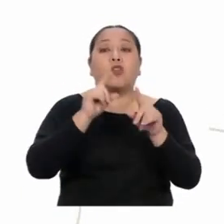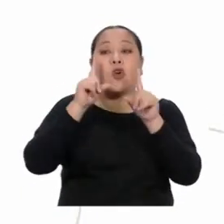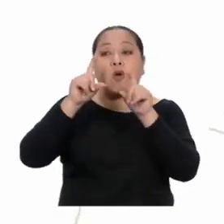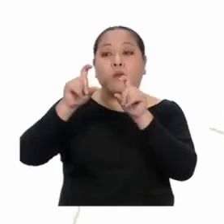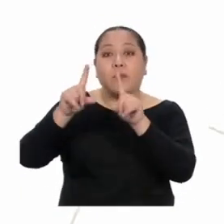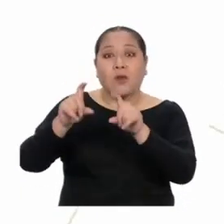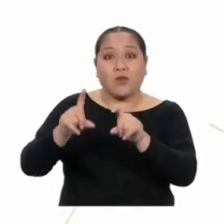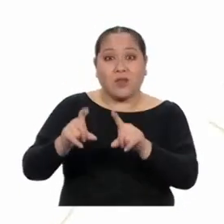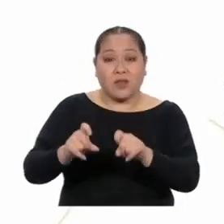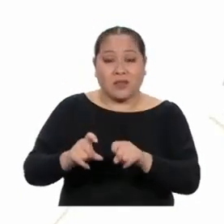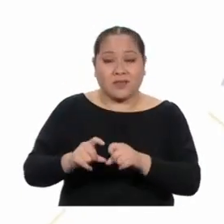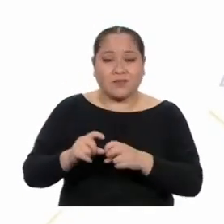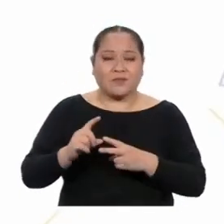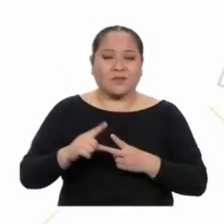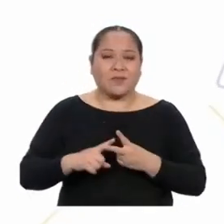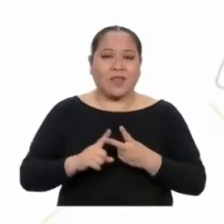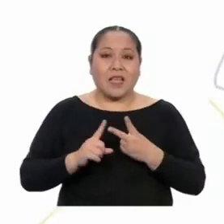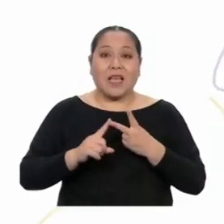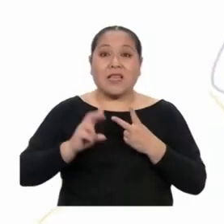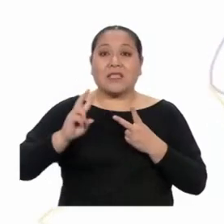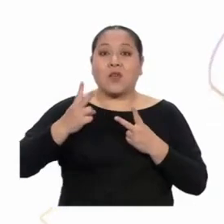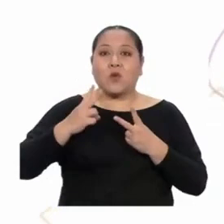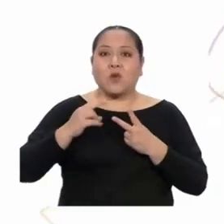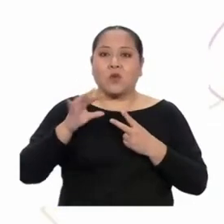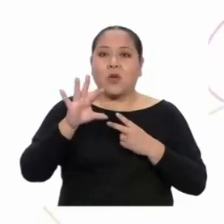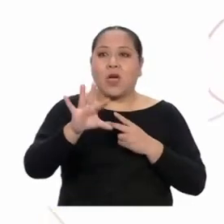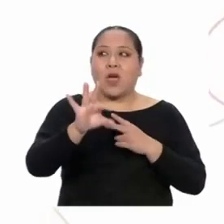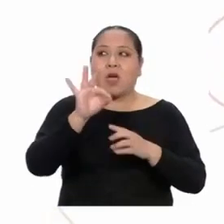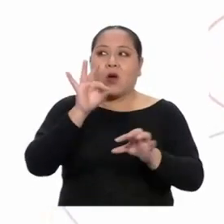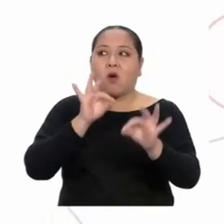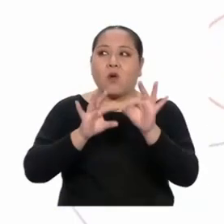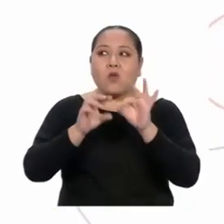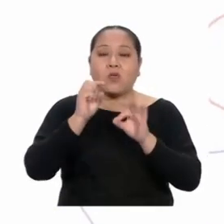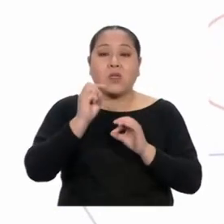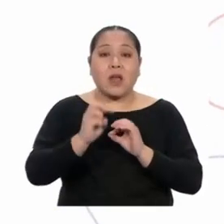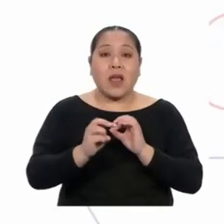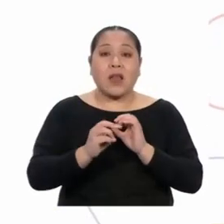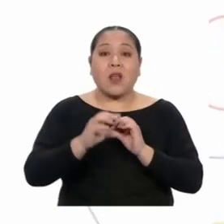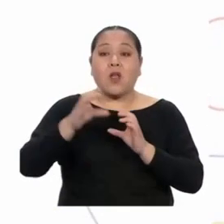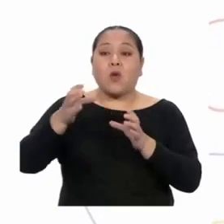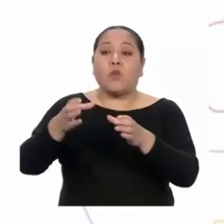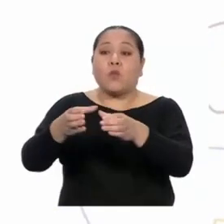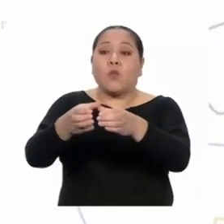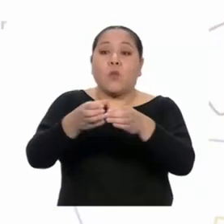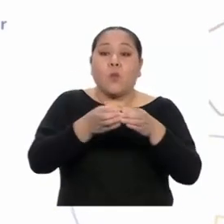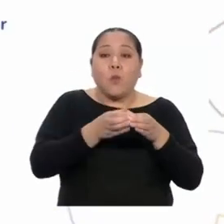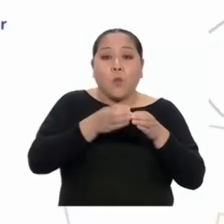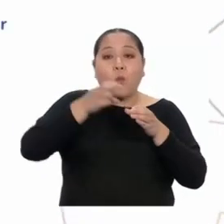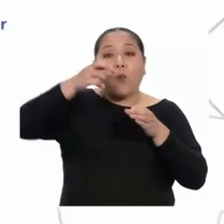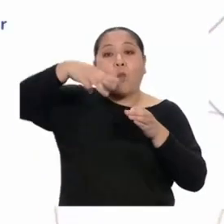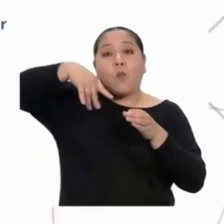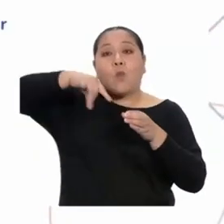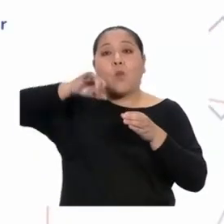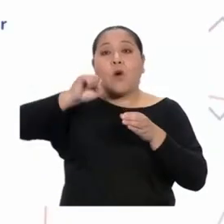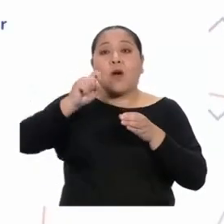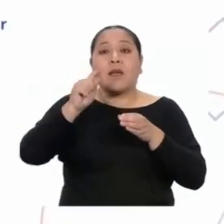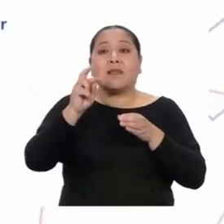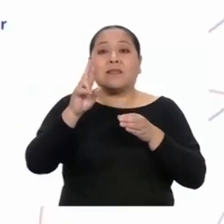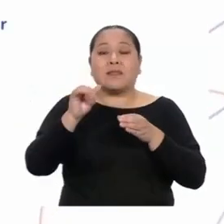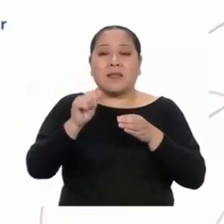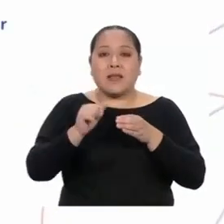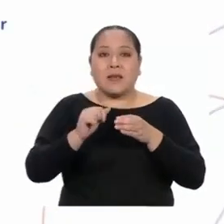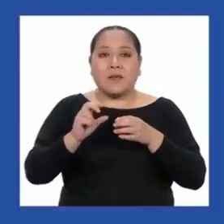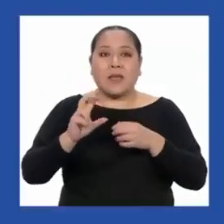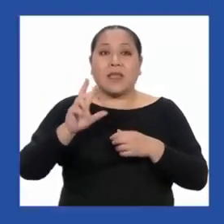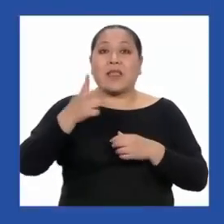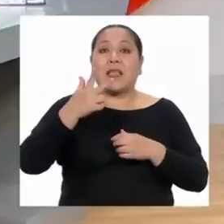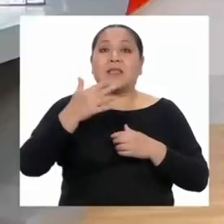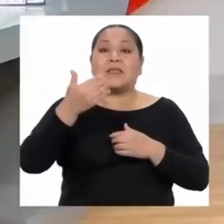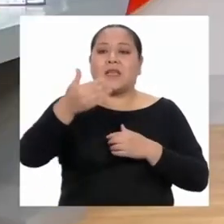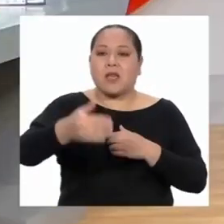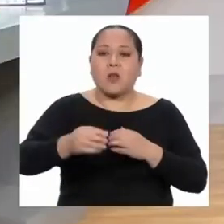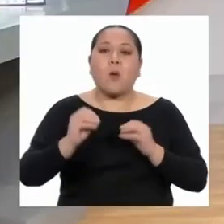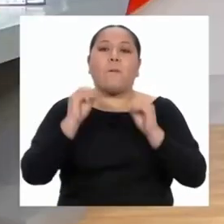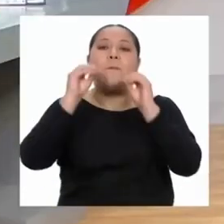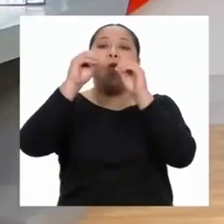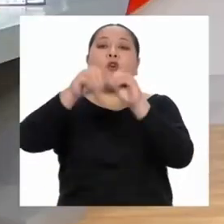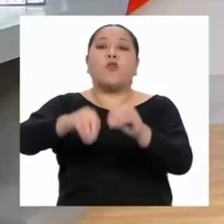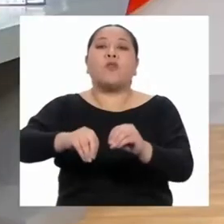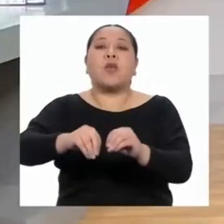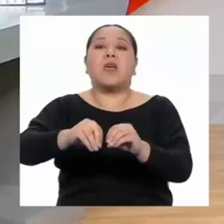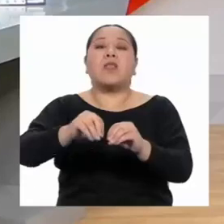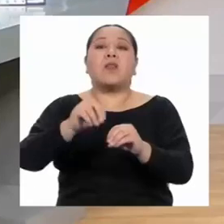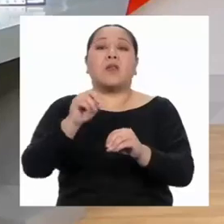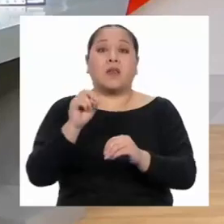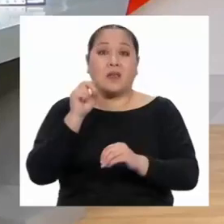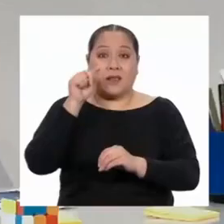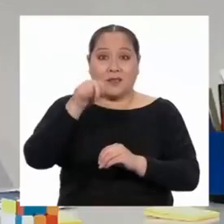Paso 2. Seleccionar la muestra. Y paso 3. Elaborar y aplicar una encuesta.